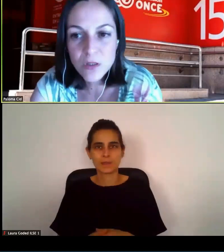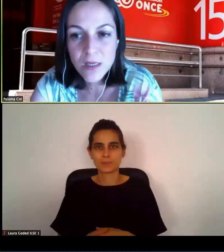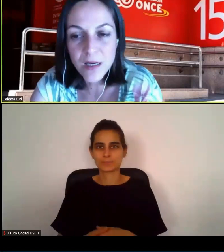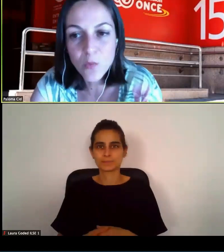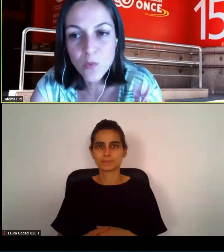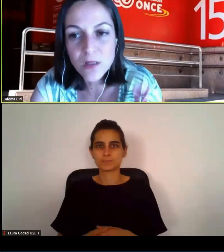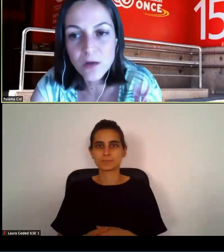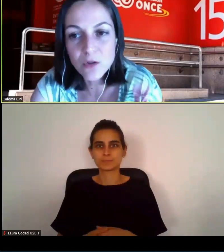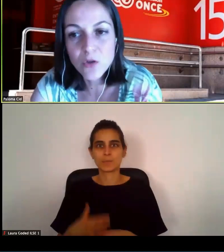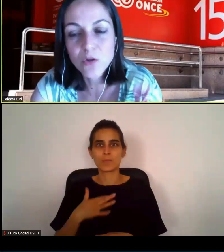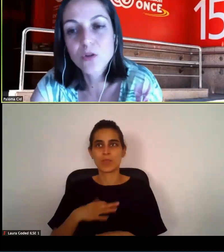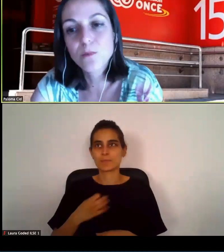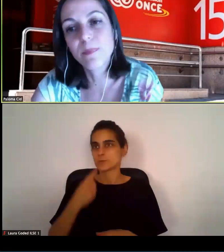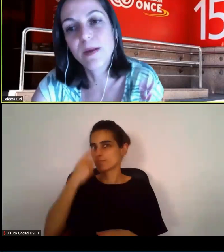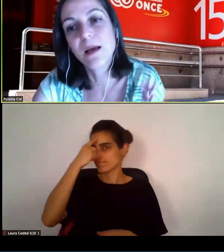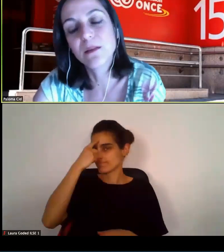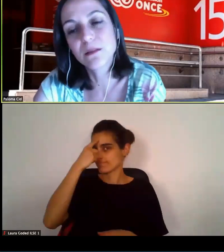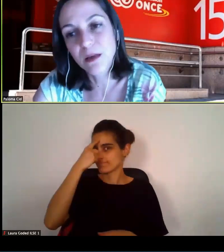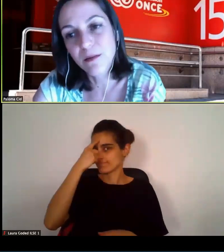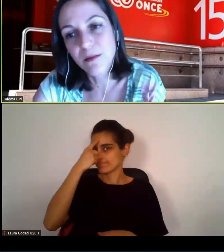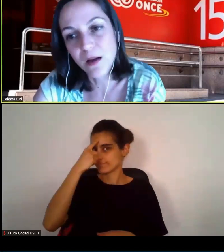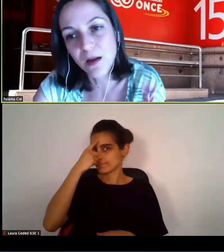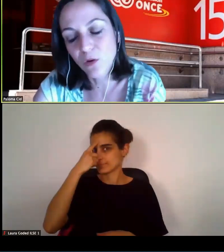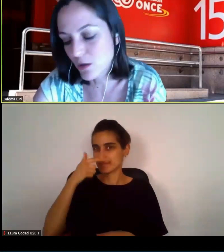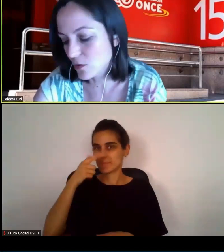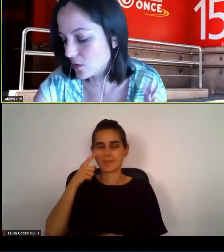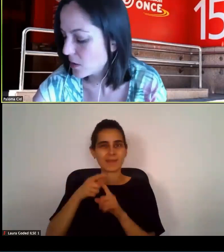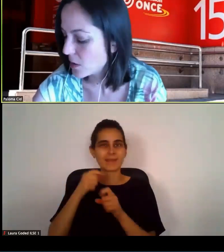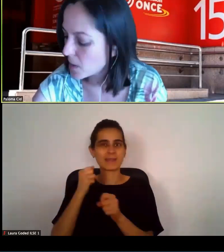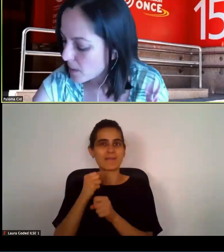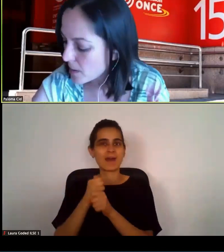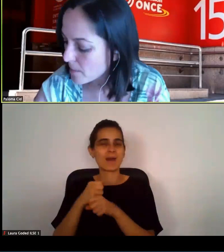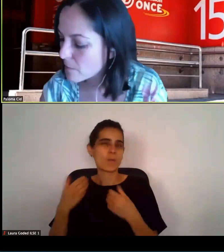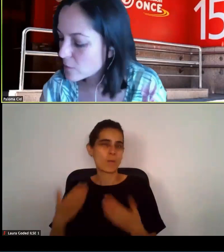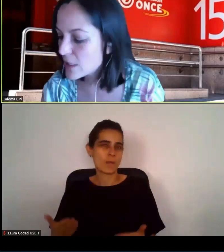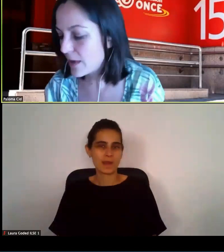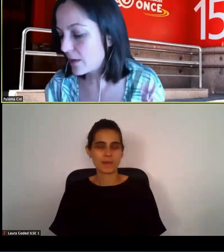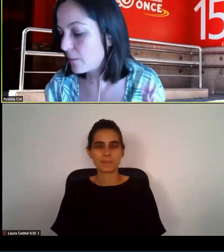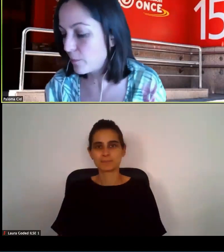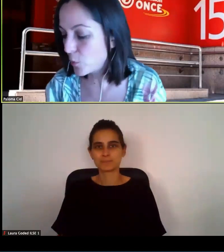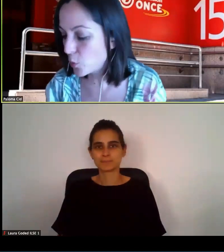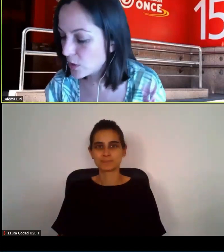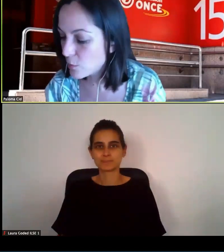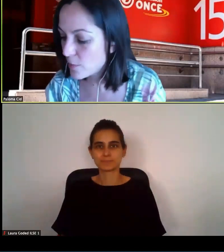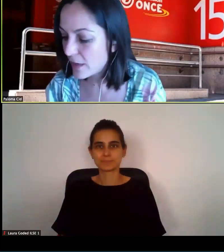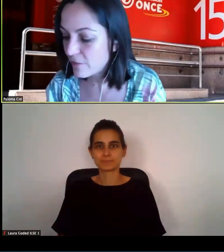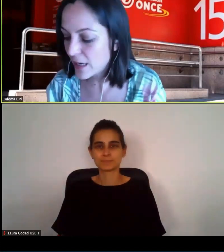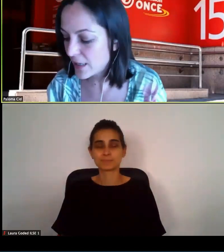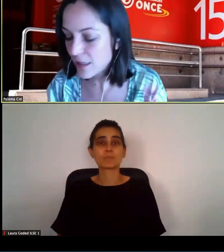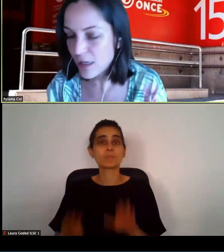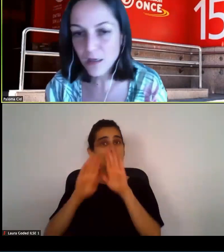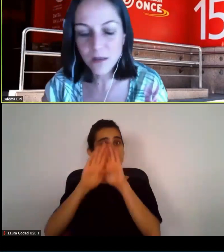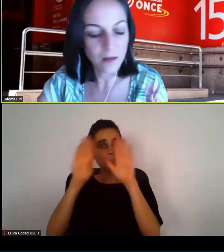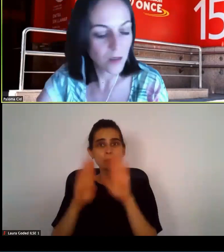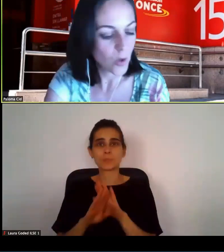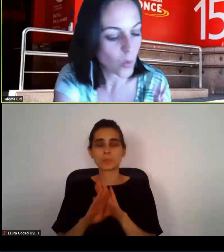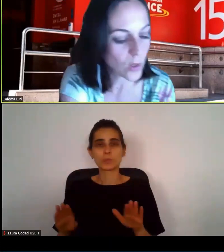podemos tener en cuenta nosotros para trabajar con ellos. Vamos a ver, por último y para